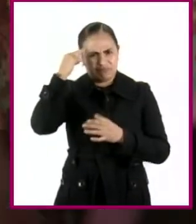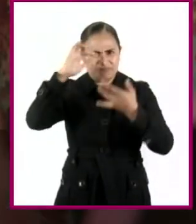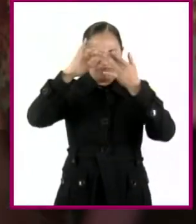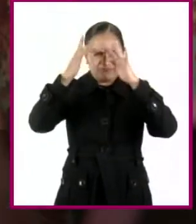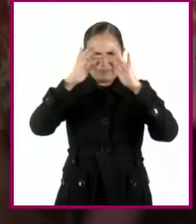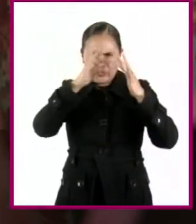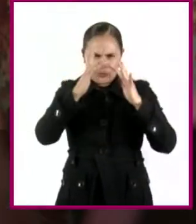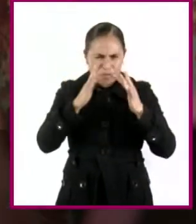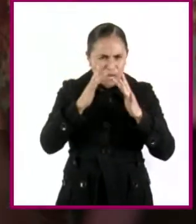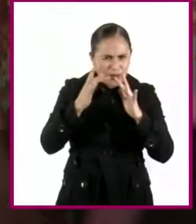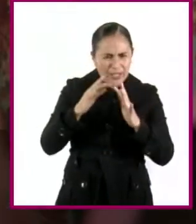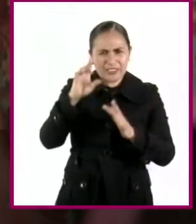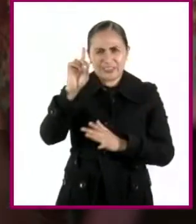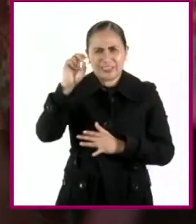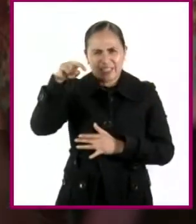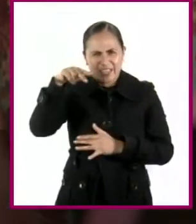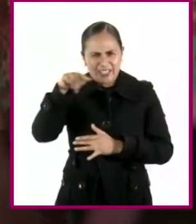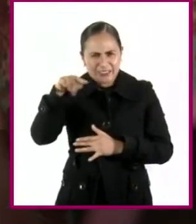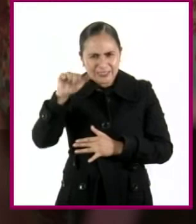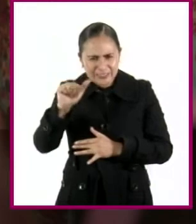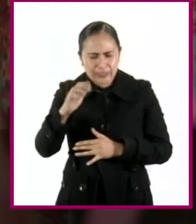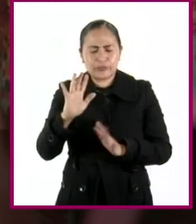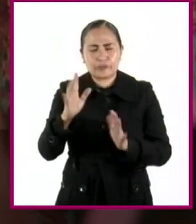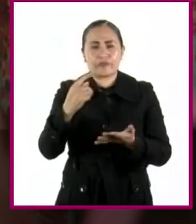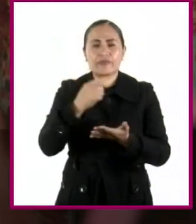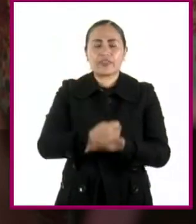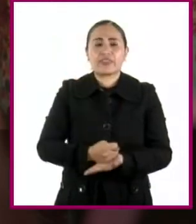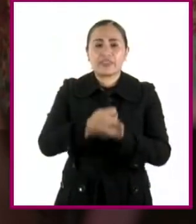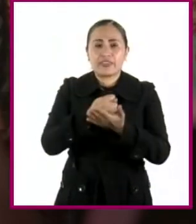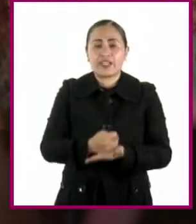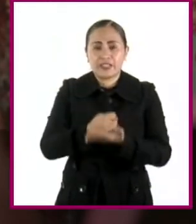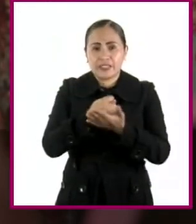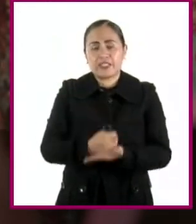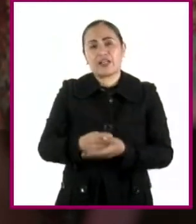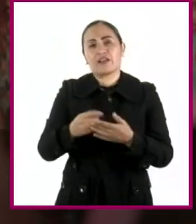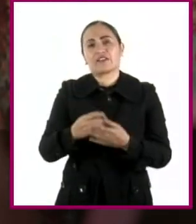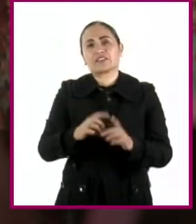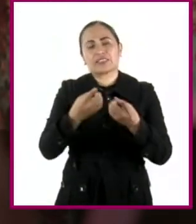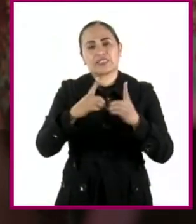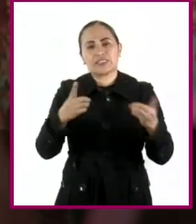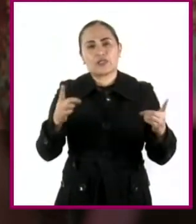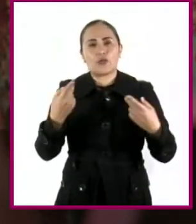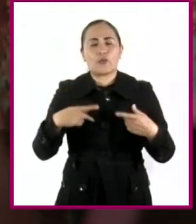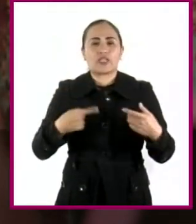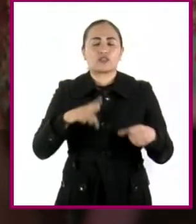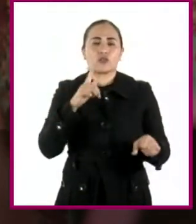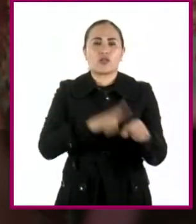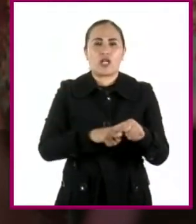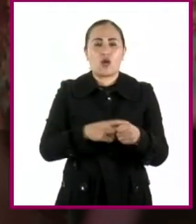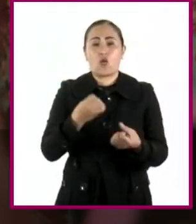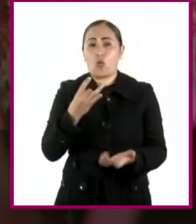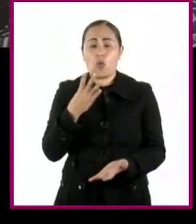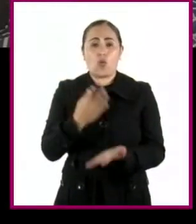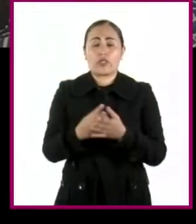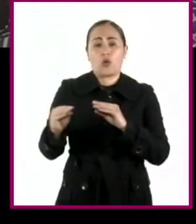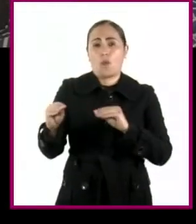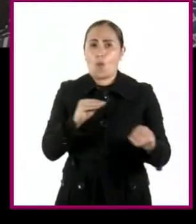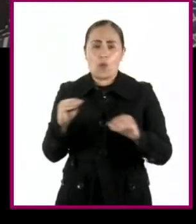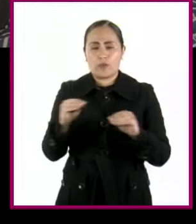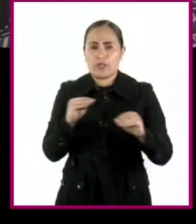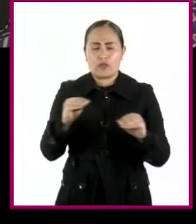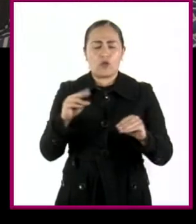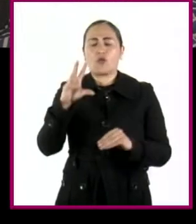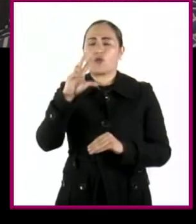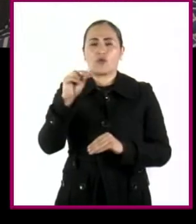¿Danza? Es una técnica de desarrollo personal donde a través del movimiento, no solo pasos estipulados por algún baile, sino